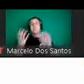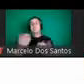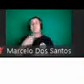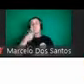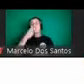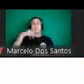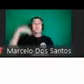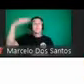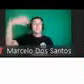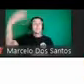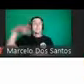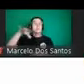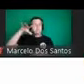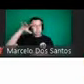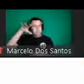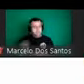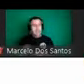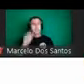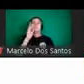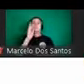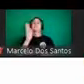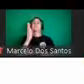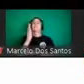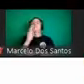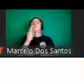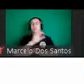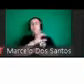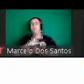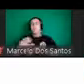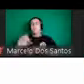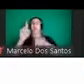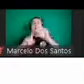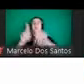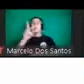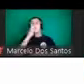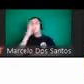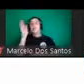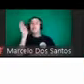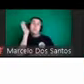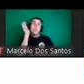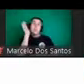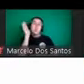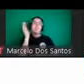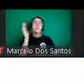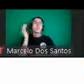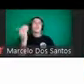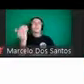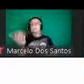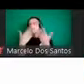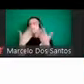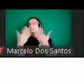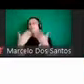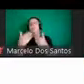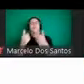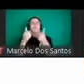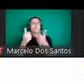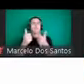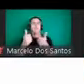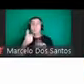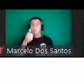llevar también sus sugerencias, qué quieren profundizar, qué quieren escuchar. Yo les quiero dejar acá, les